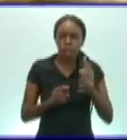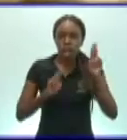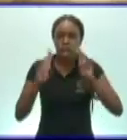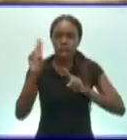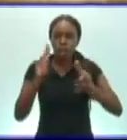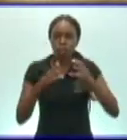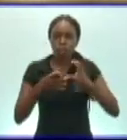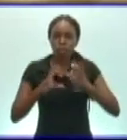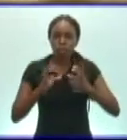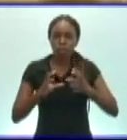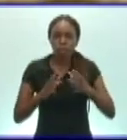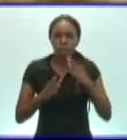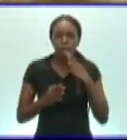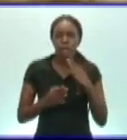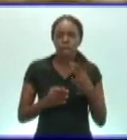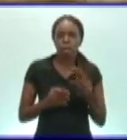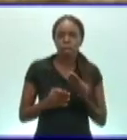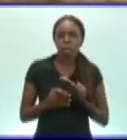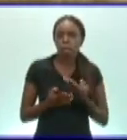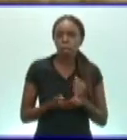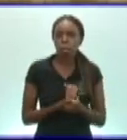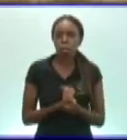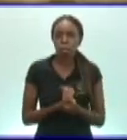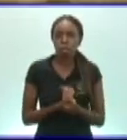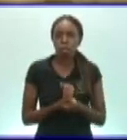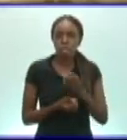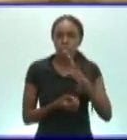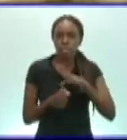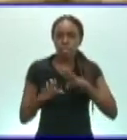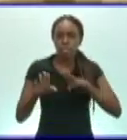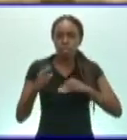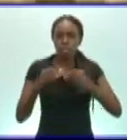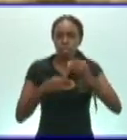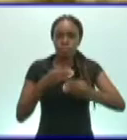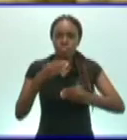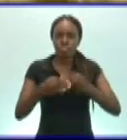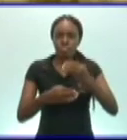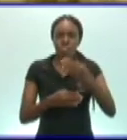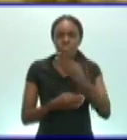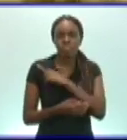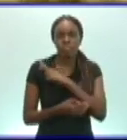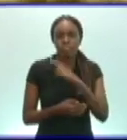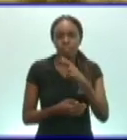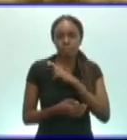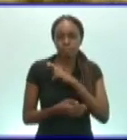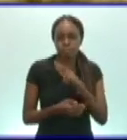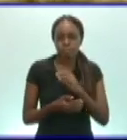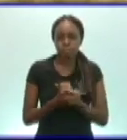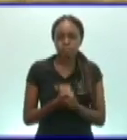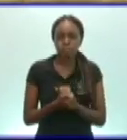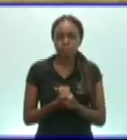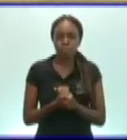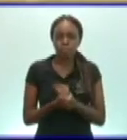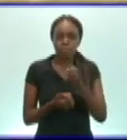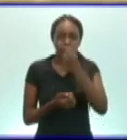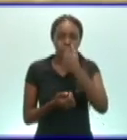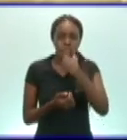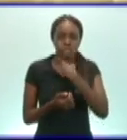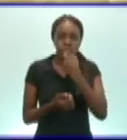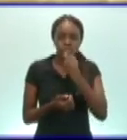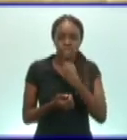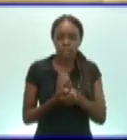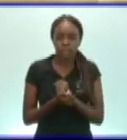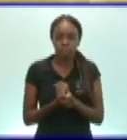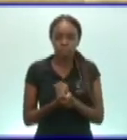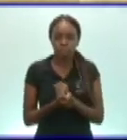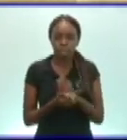forma de poder que adoptaría el proceso revolucionario. Encabezando la delegación de Oriente va Céspedes. Camagüey estaba